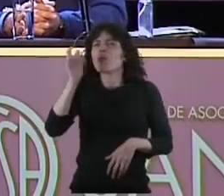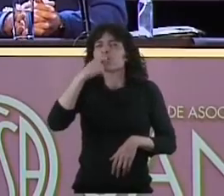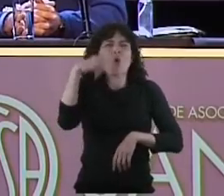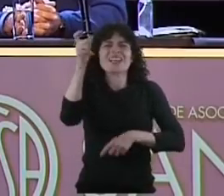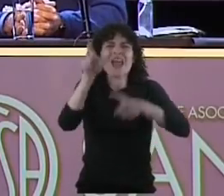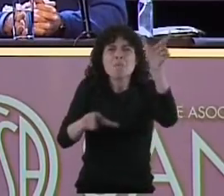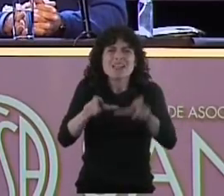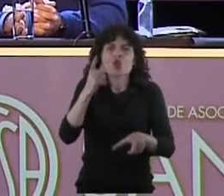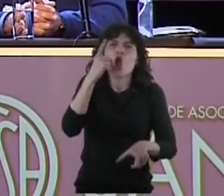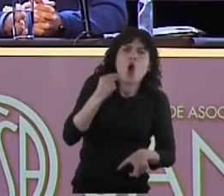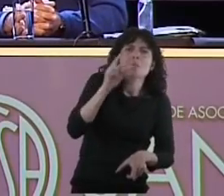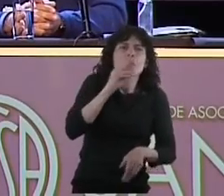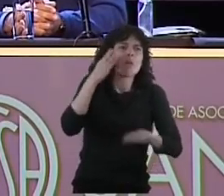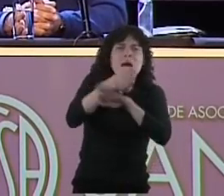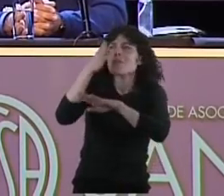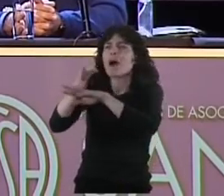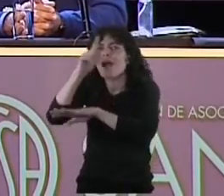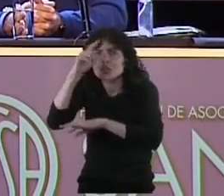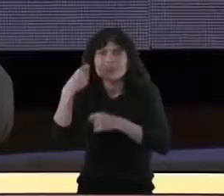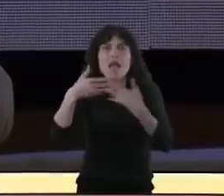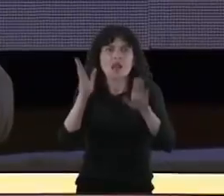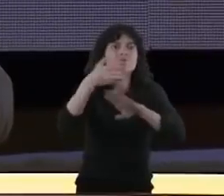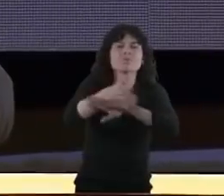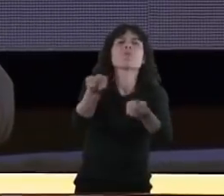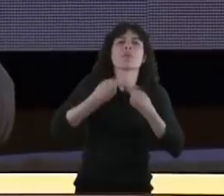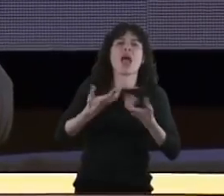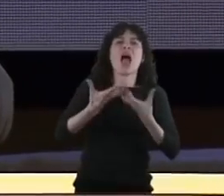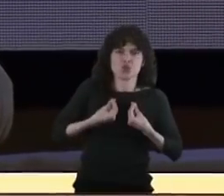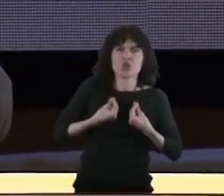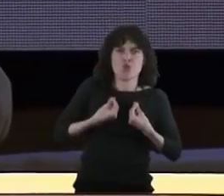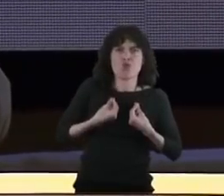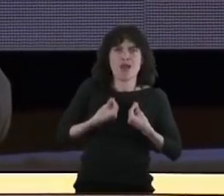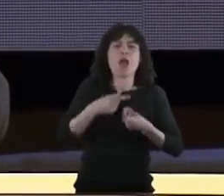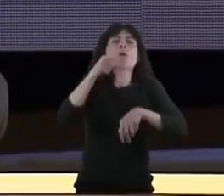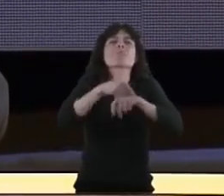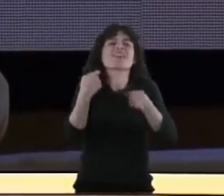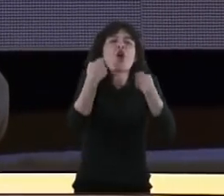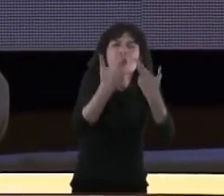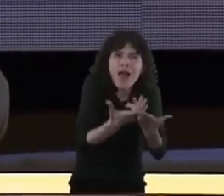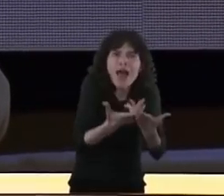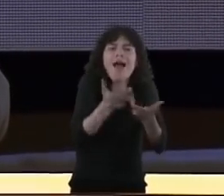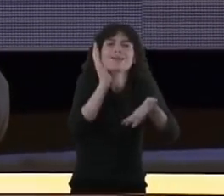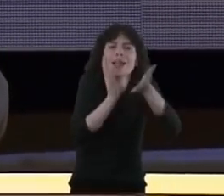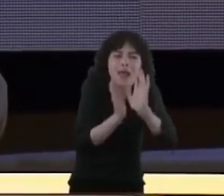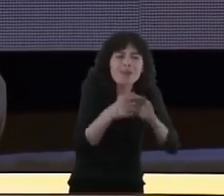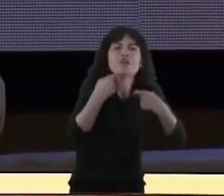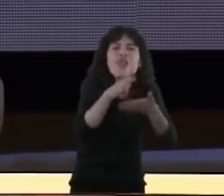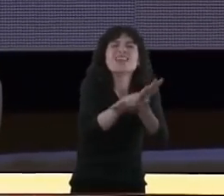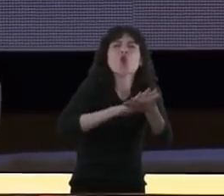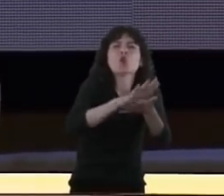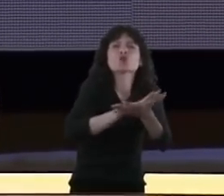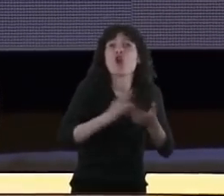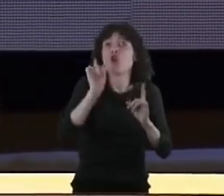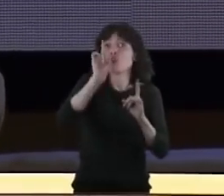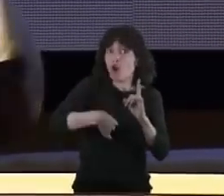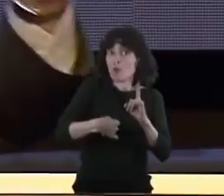argentina que se quedara sin la atención médica que necesitaba. Y eso fue posible porque supimos integrar a la